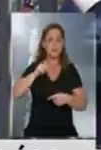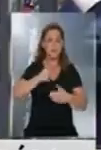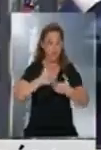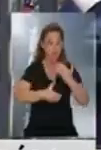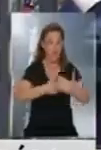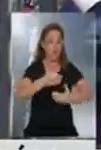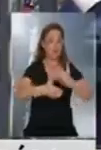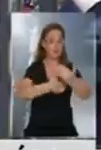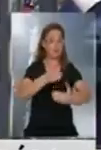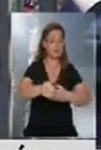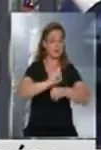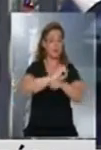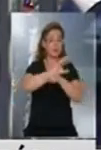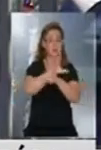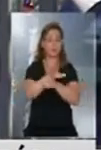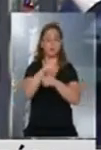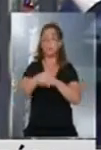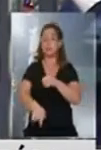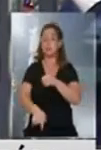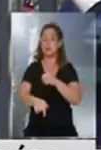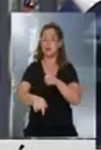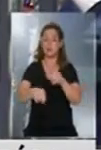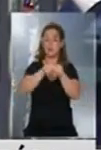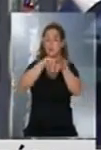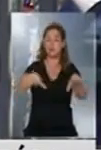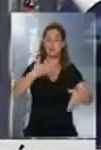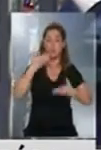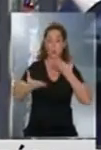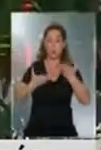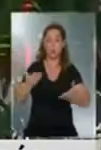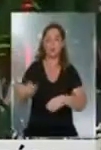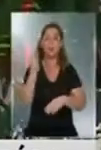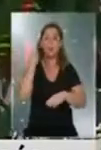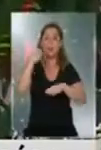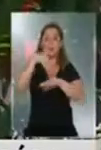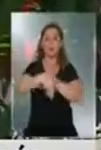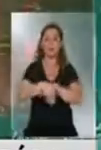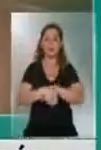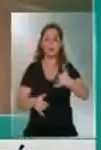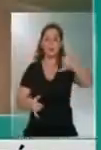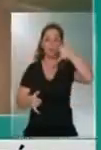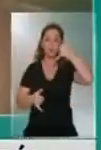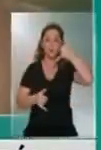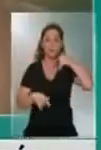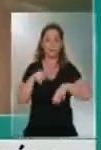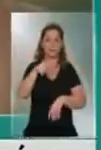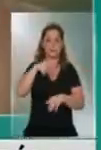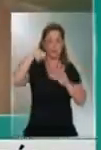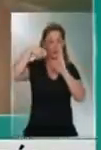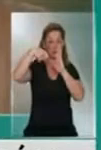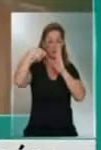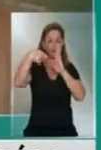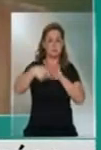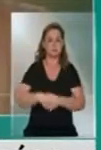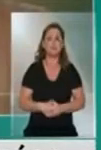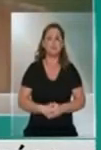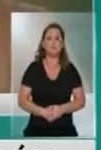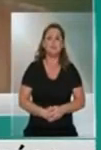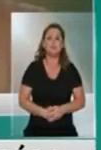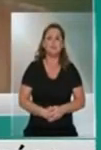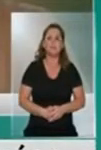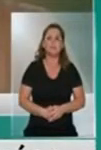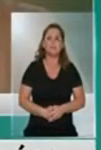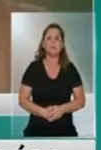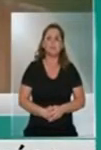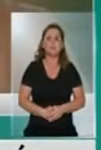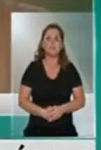de todo esto, de los contagios, sobre todo en nuestro país. Buenas tardes. Buenas tardes. Bueno, sí, te